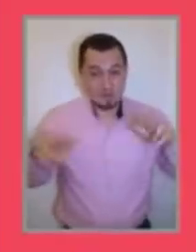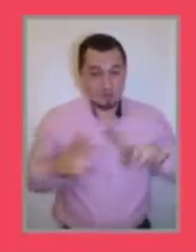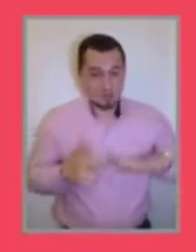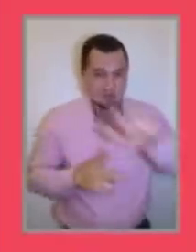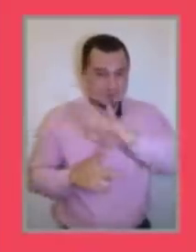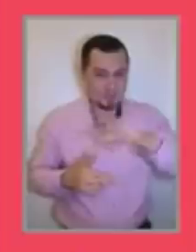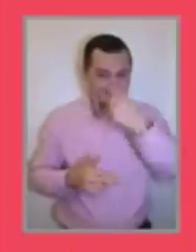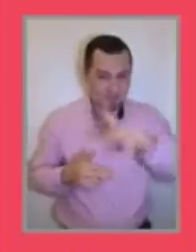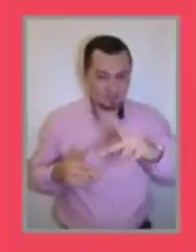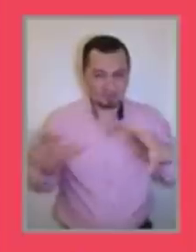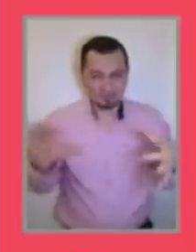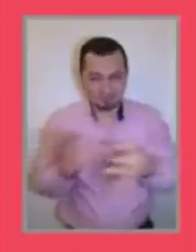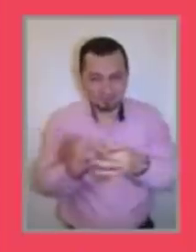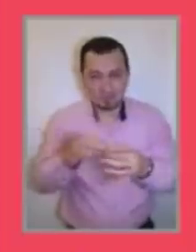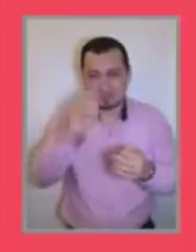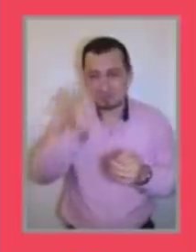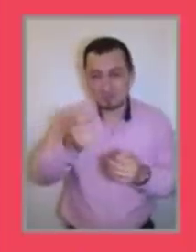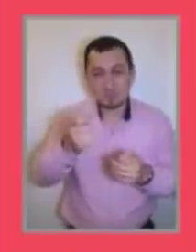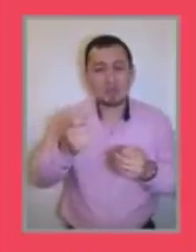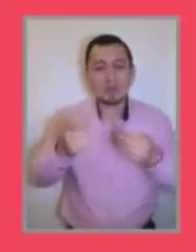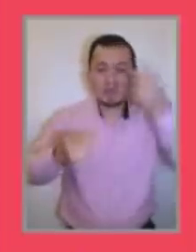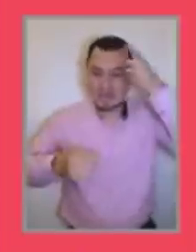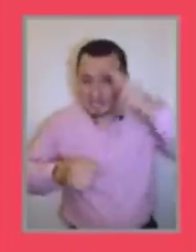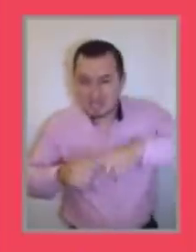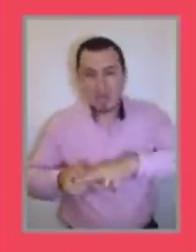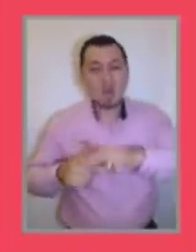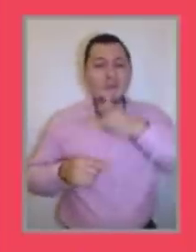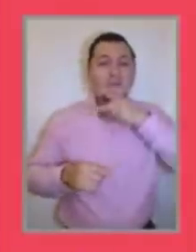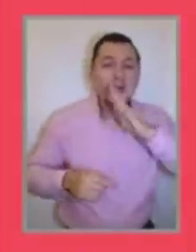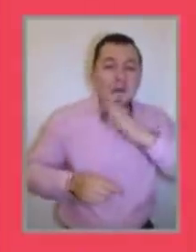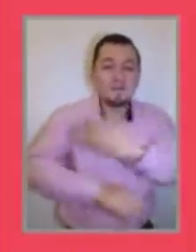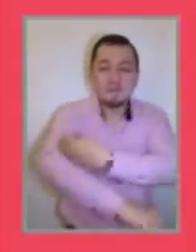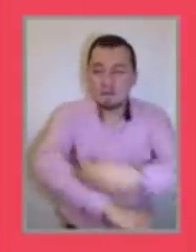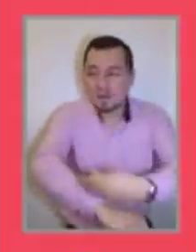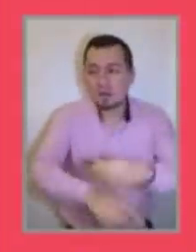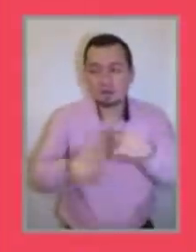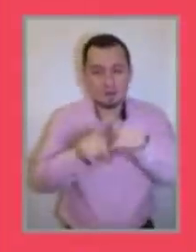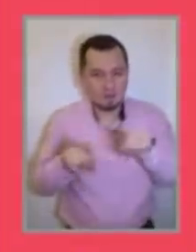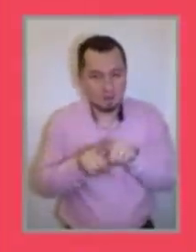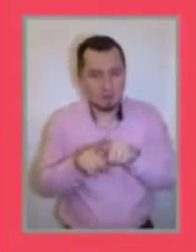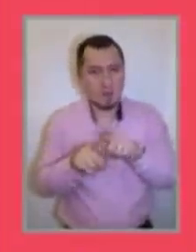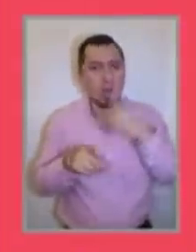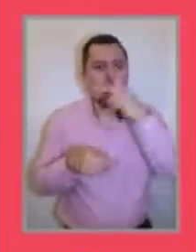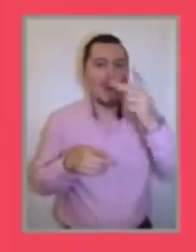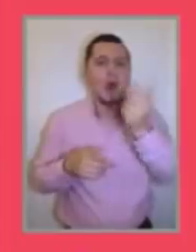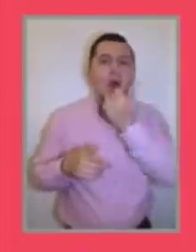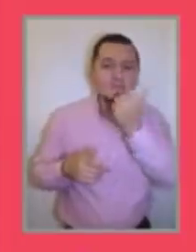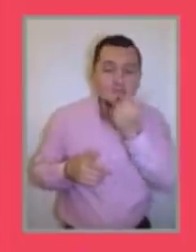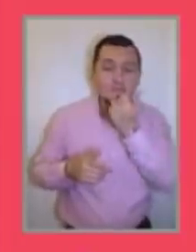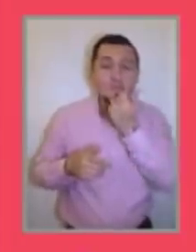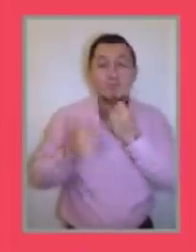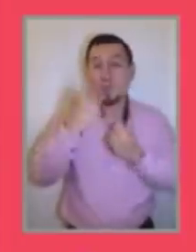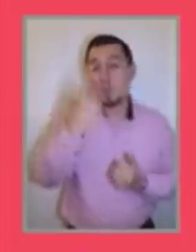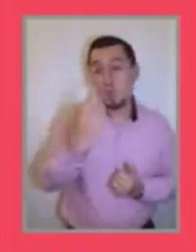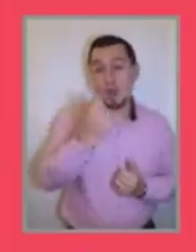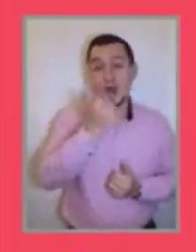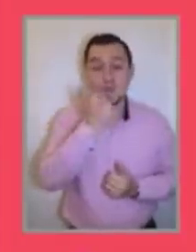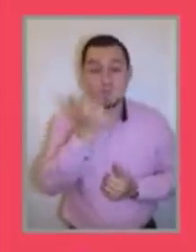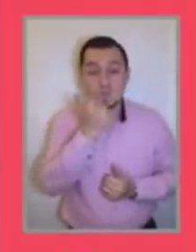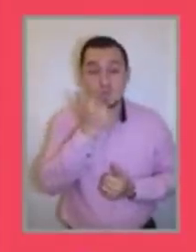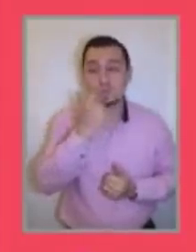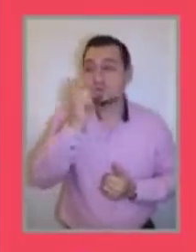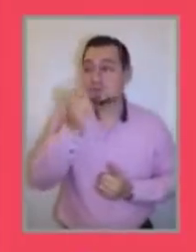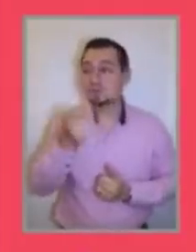educativo, docente, directivo, sino también para los padres de la familia y, por supuesto, para los alumnos. Un alumno